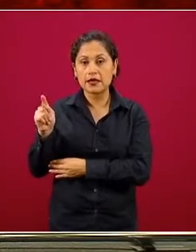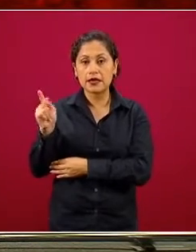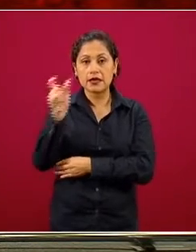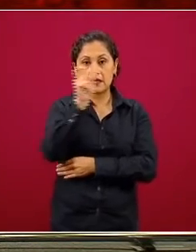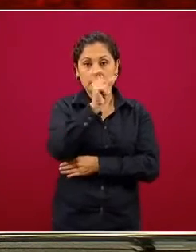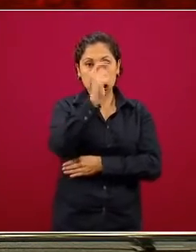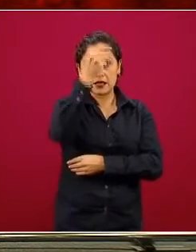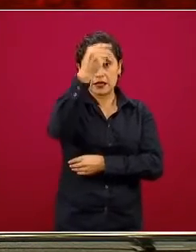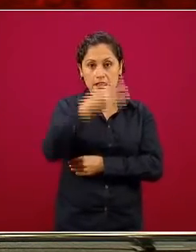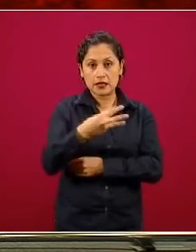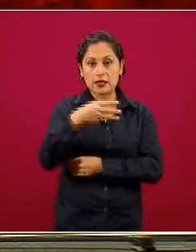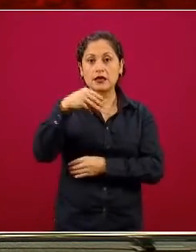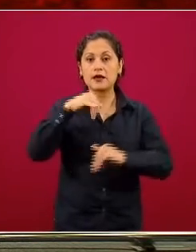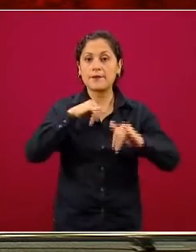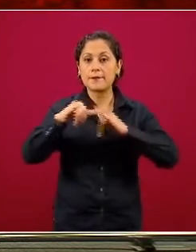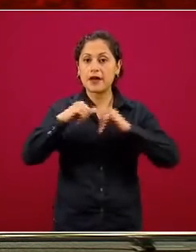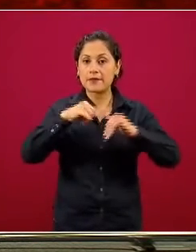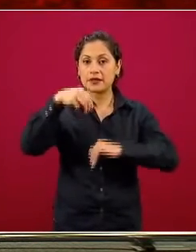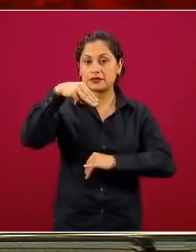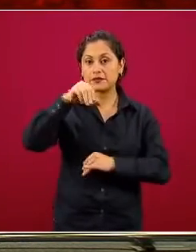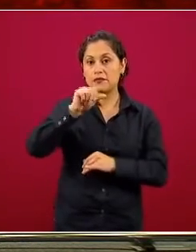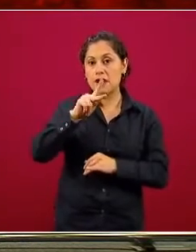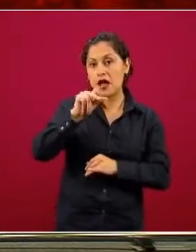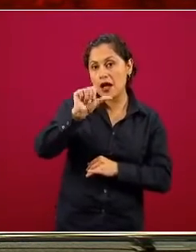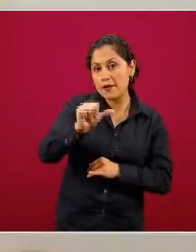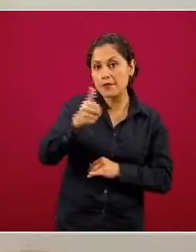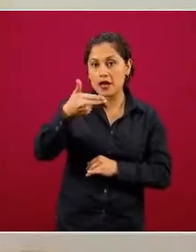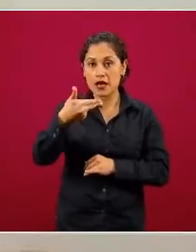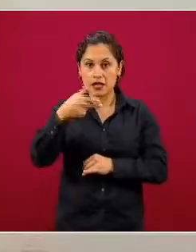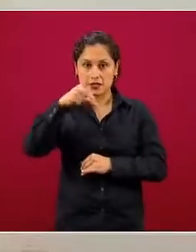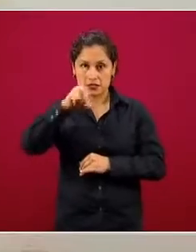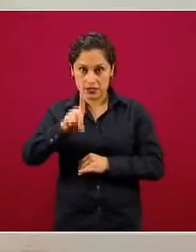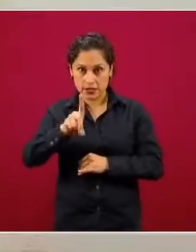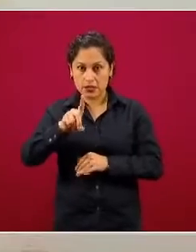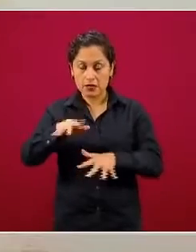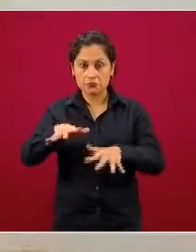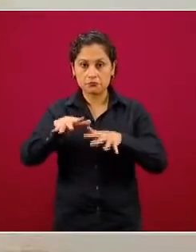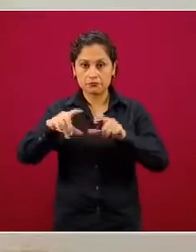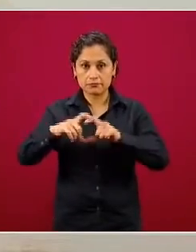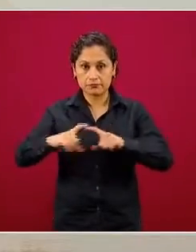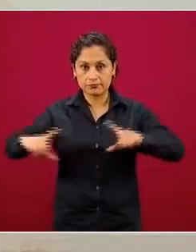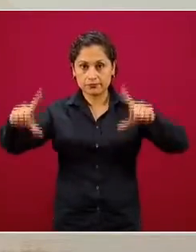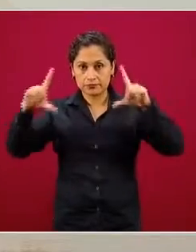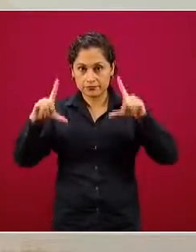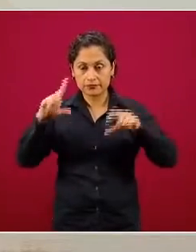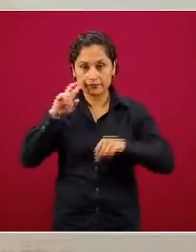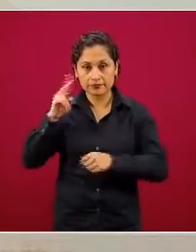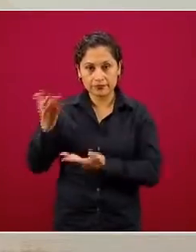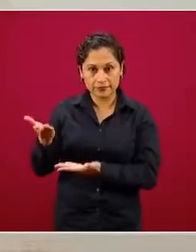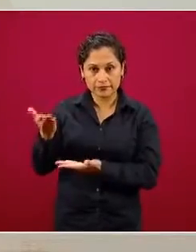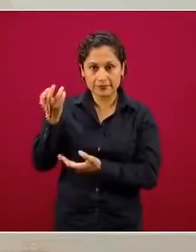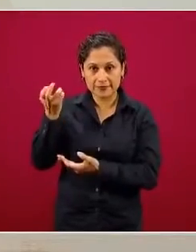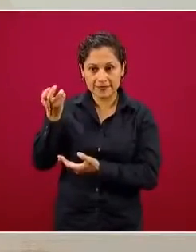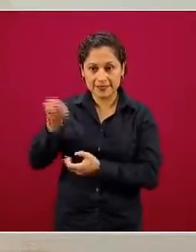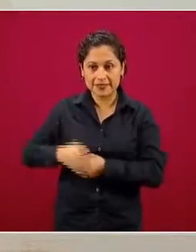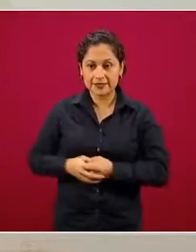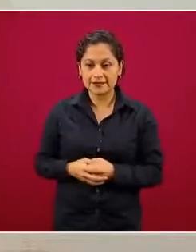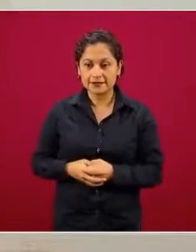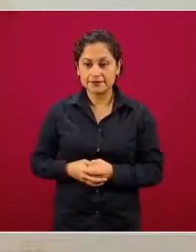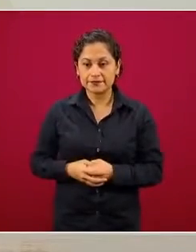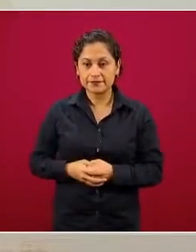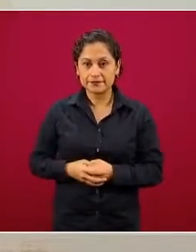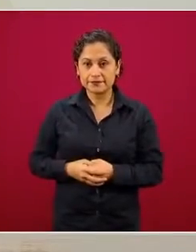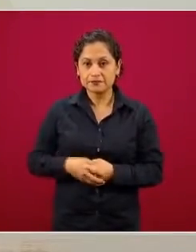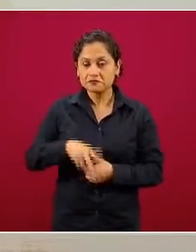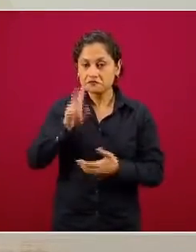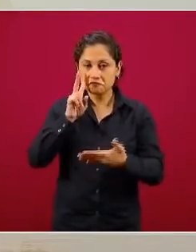mapas, seleccionan el que dice mapa HD, que es de alta definición, y les va a aparecer este mapa en donde pueden ustedes